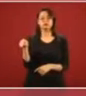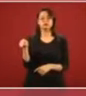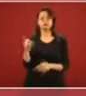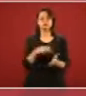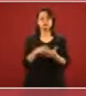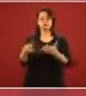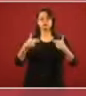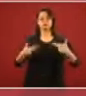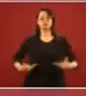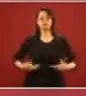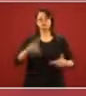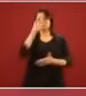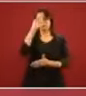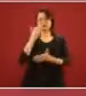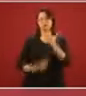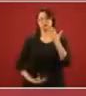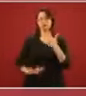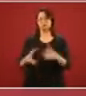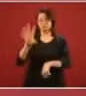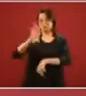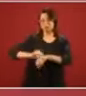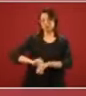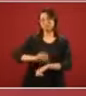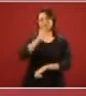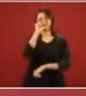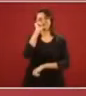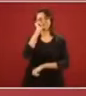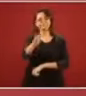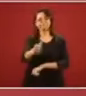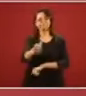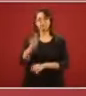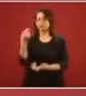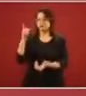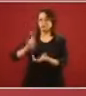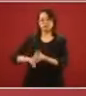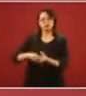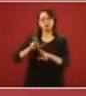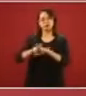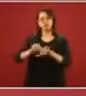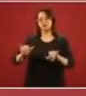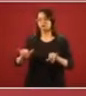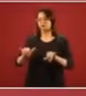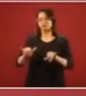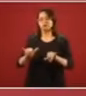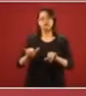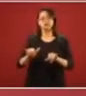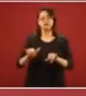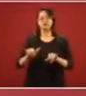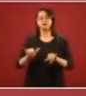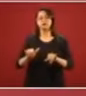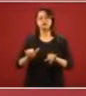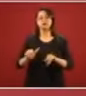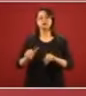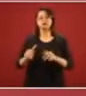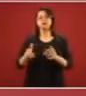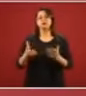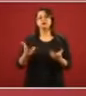violaciones de derechos humanos al interior, ni están permitiendo que